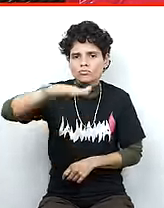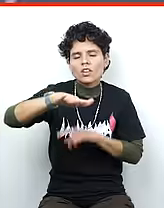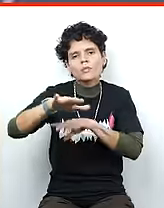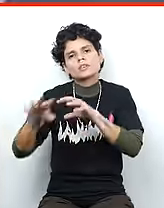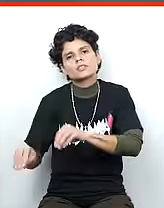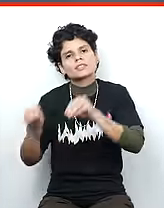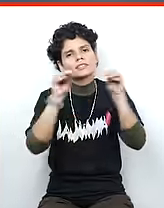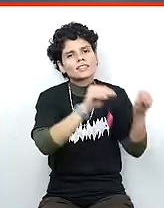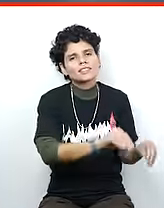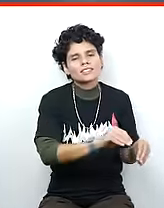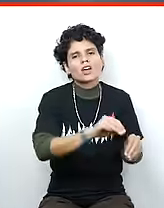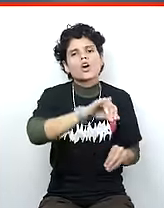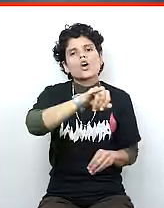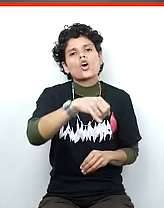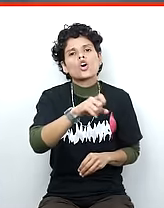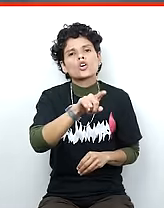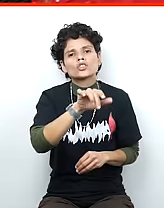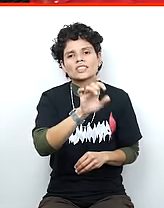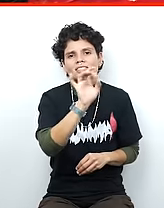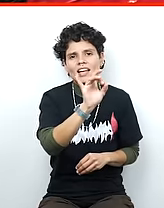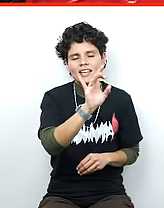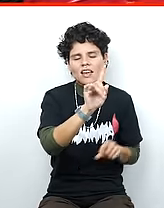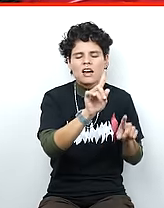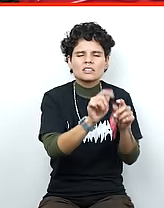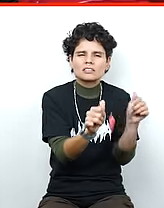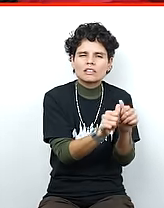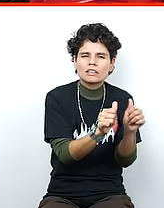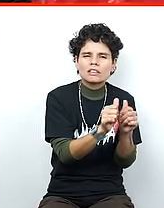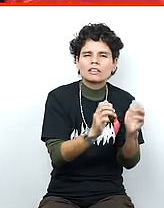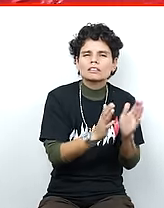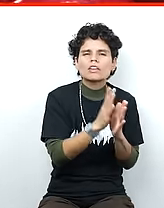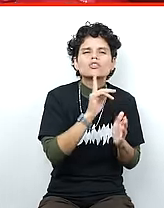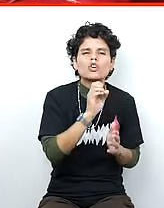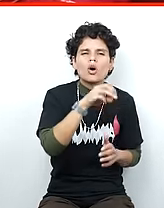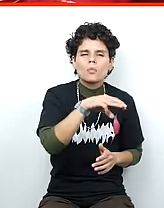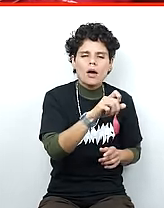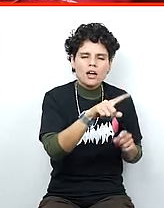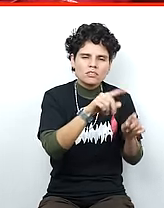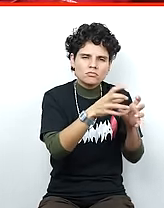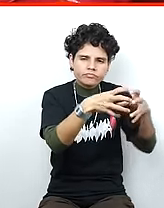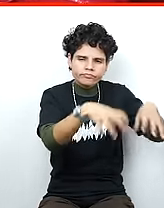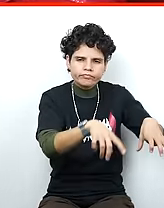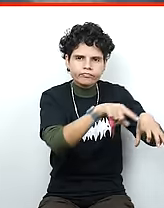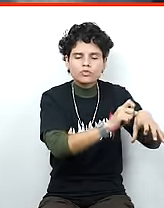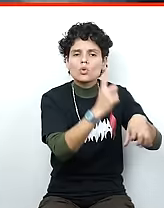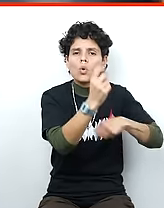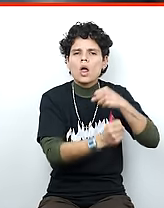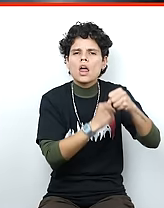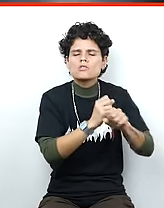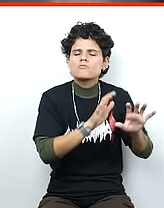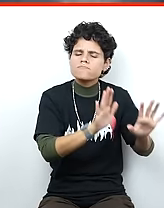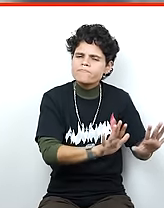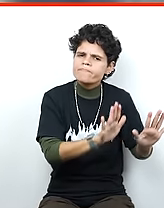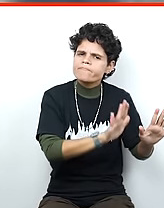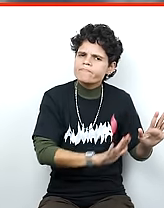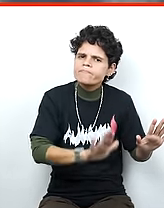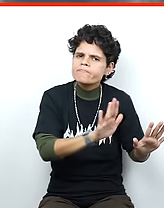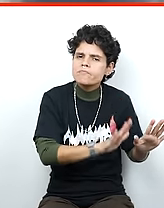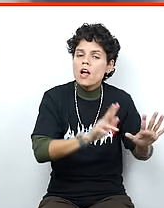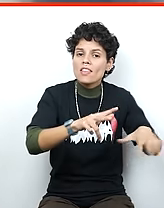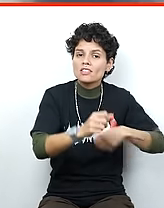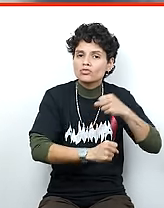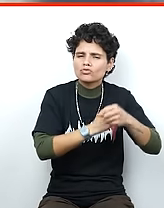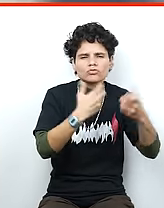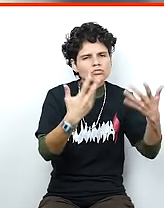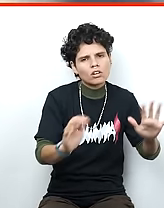me cambié a San José la Estrella, cerca de ahí de Santo Tomás, y ahí estuve un año hasta que me fui a Estados Unidos. A los 18 me